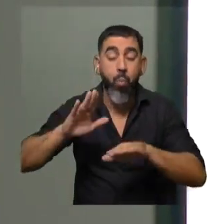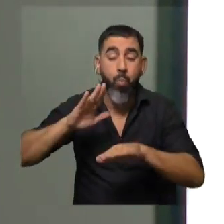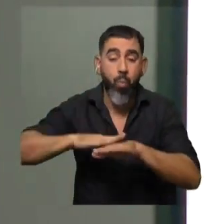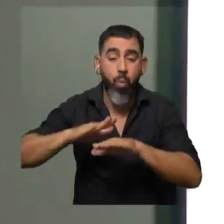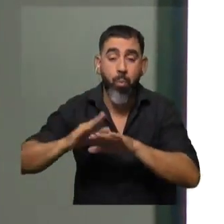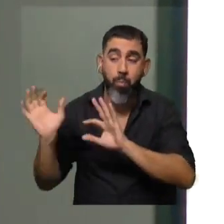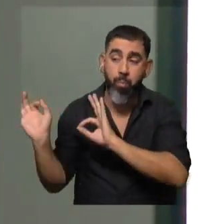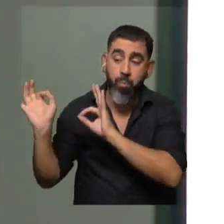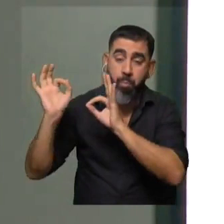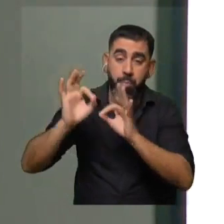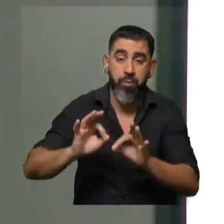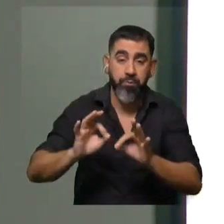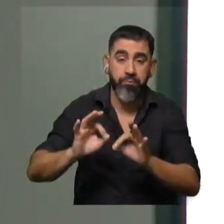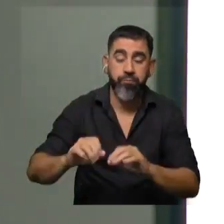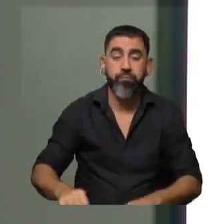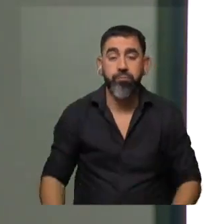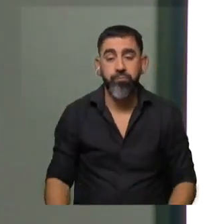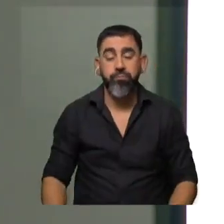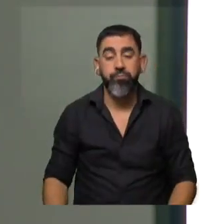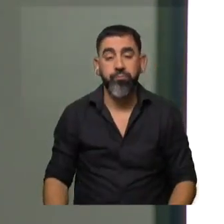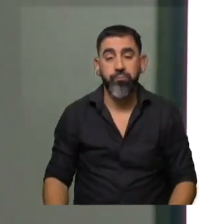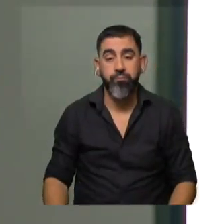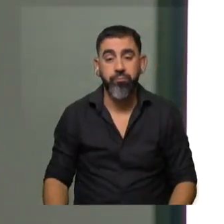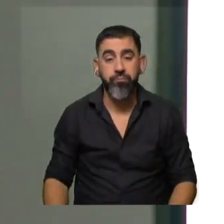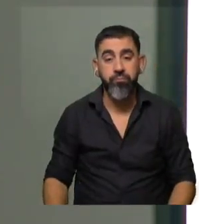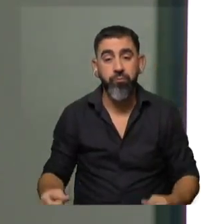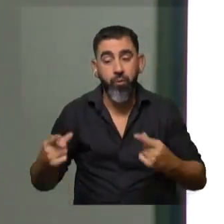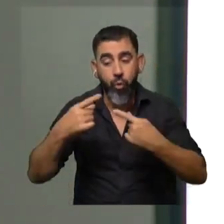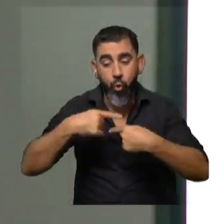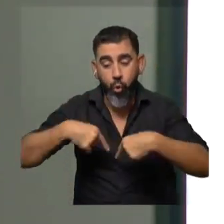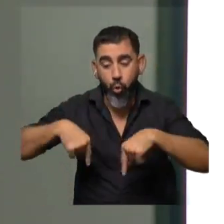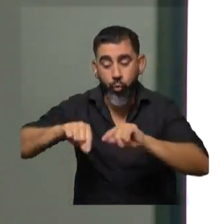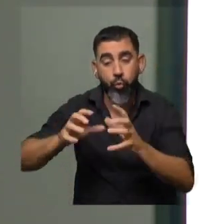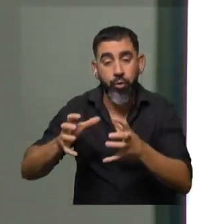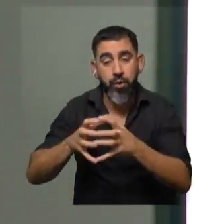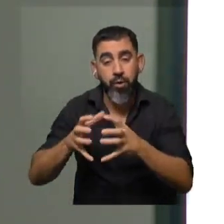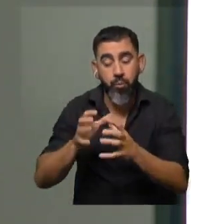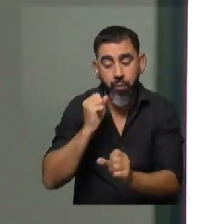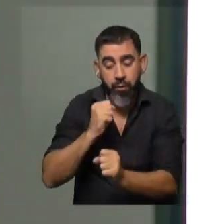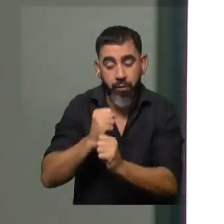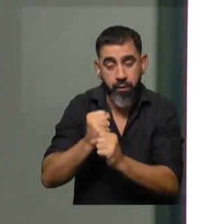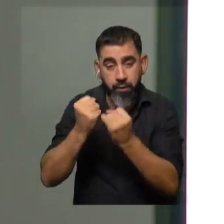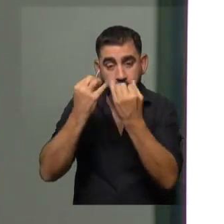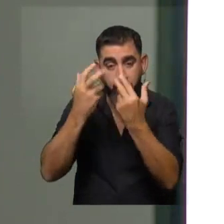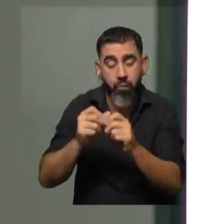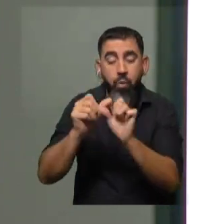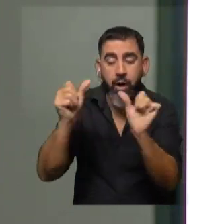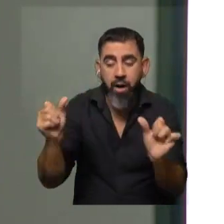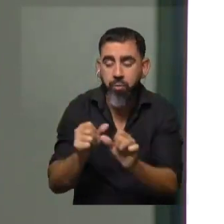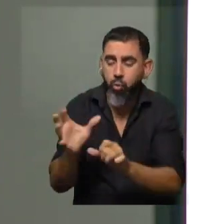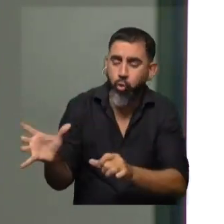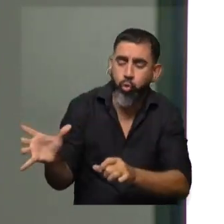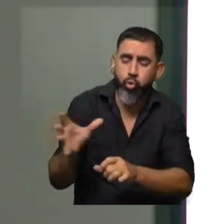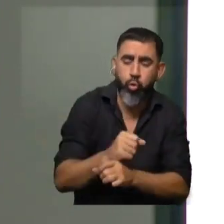fue buscado, buscado no es la palabra, pero que realmente nosotros armamos un equipo de trabajo en el cual hicimos todo lo imposible